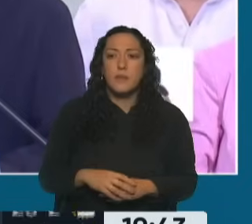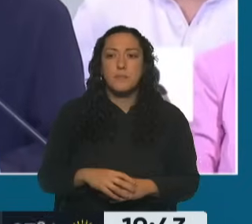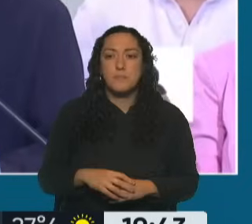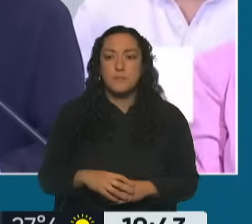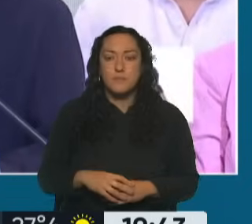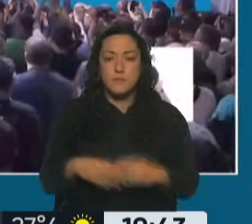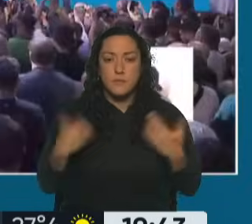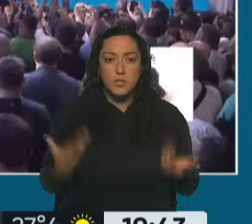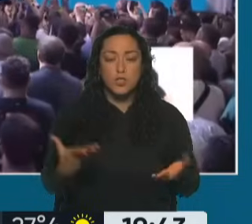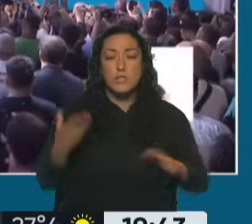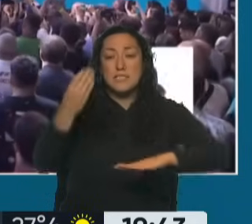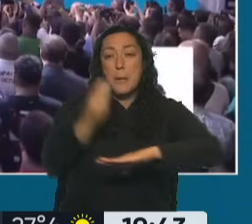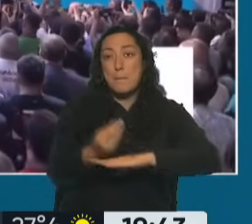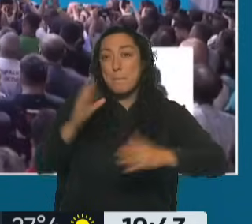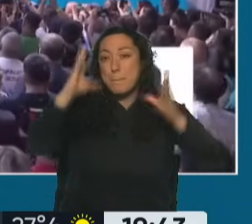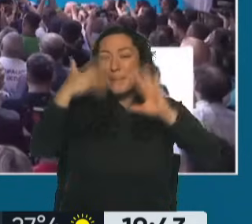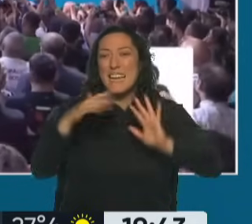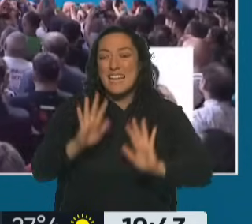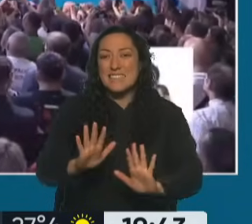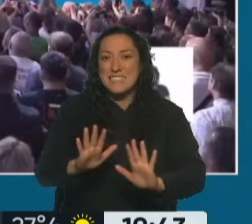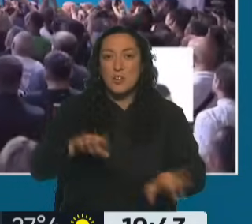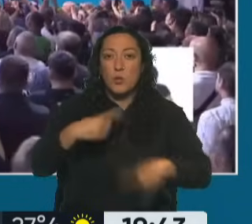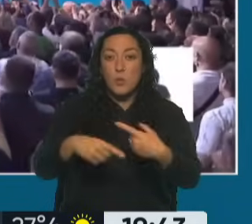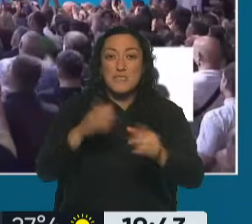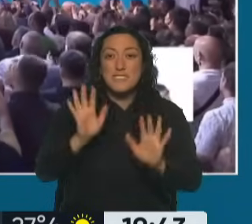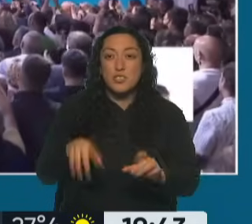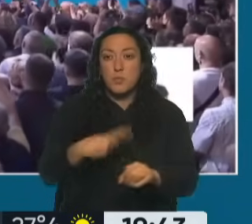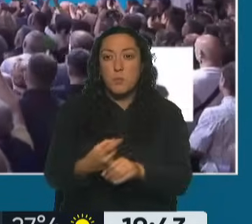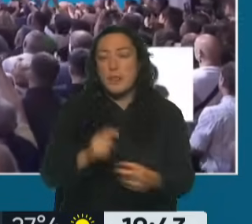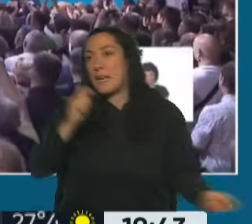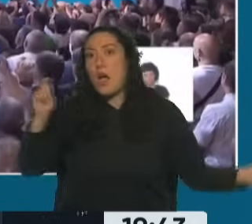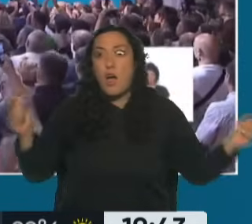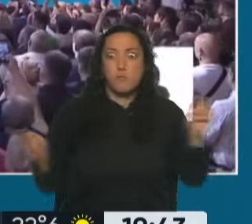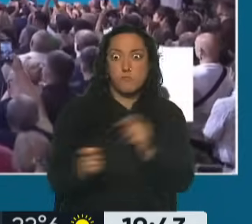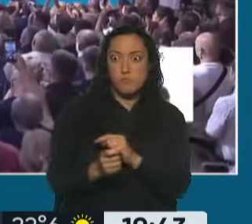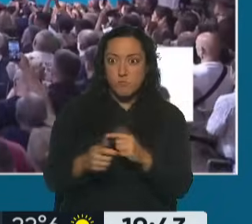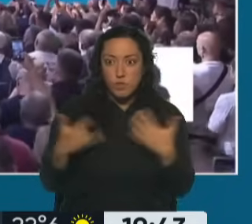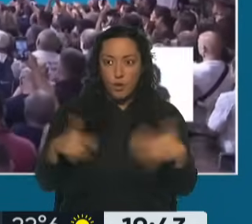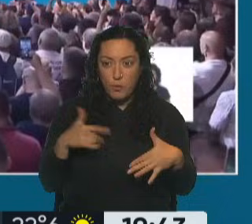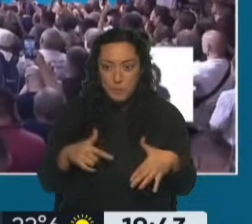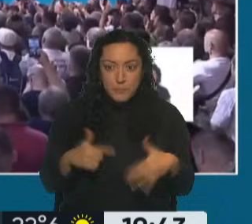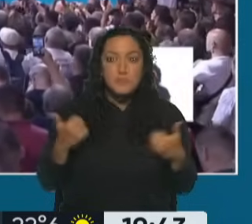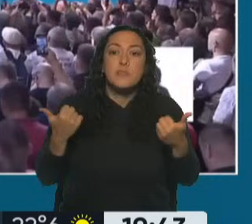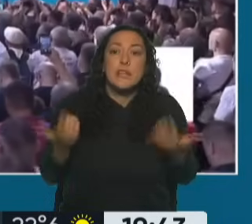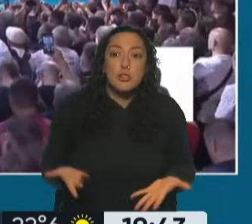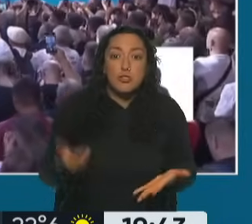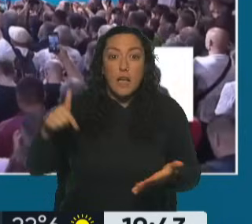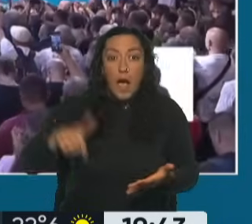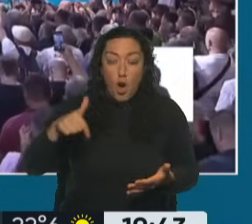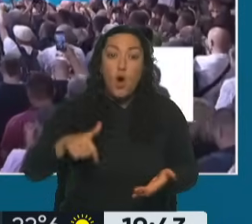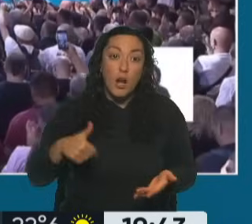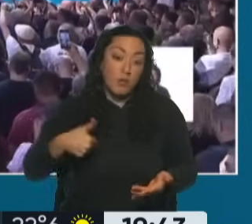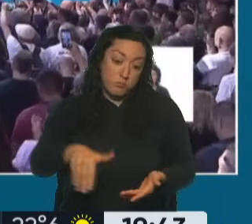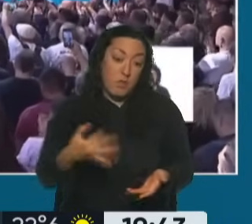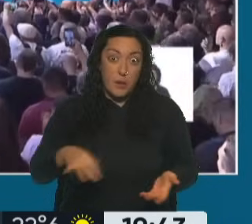él representó esto así no puede seguir y un gran cambio. Y ese cambio ahora lo tiene que producir. Yo